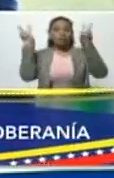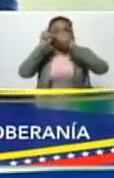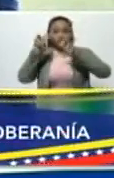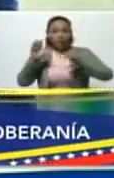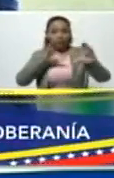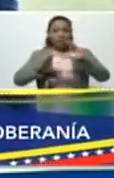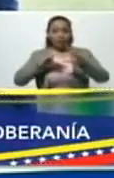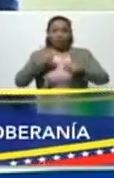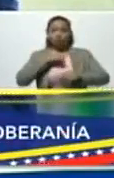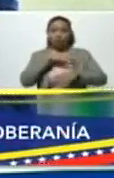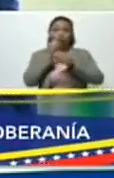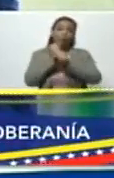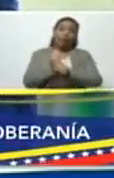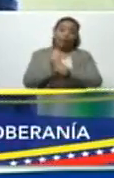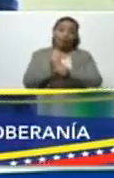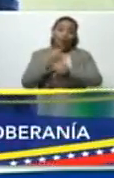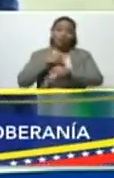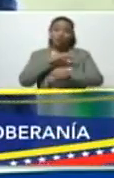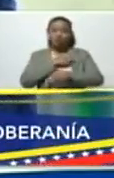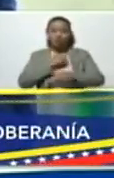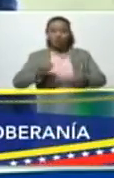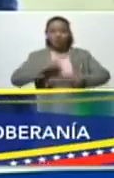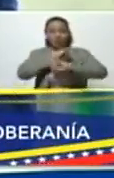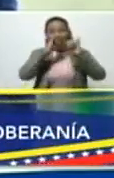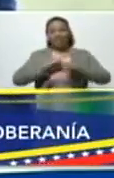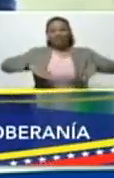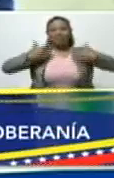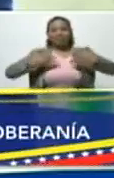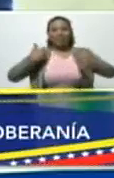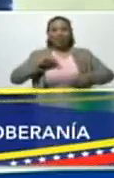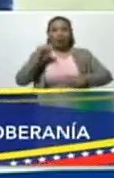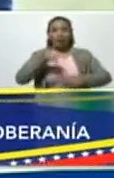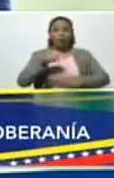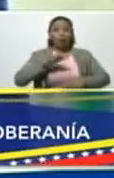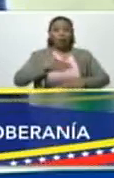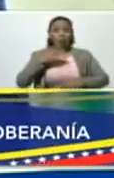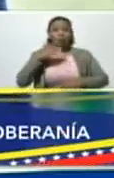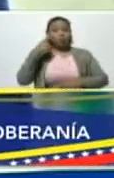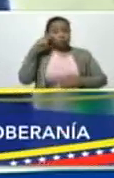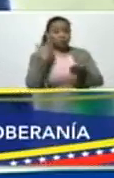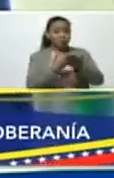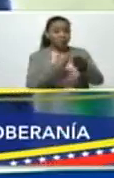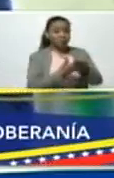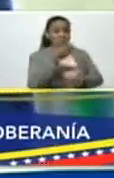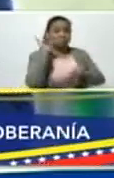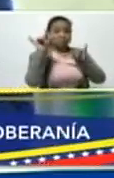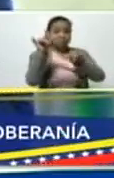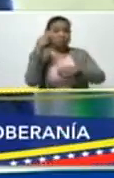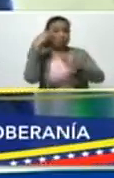Y bueno, estamos muy contentos de tenerlos aquí, sobre todo porque pudo presenciar